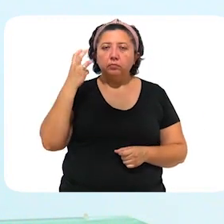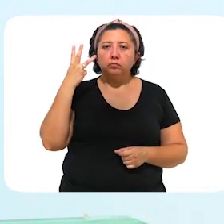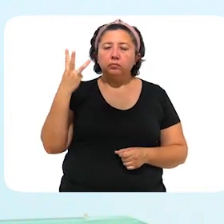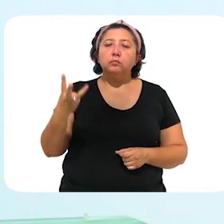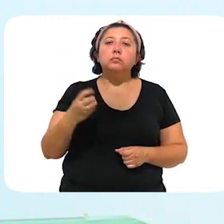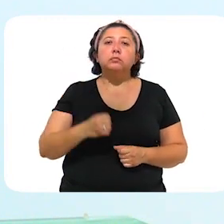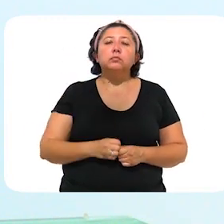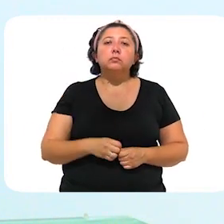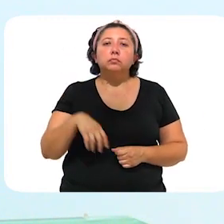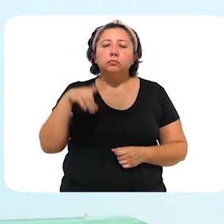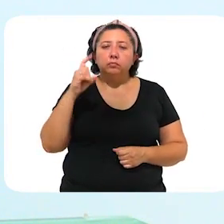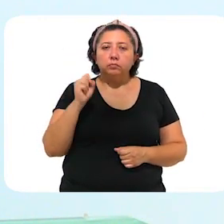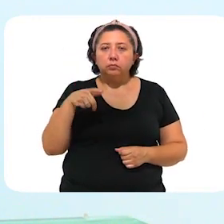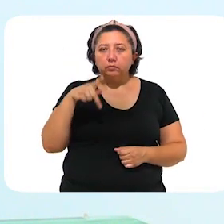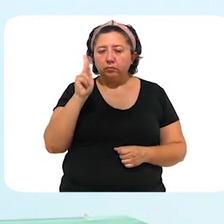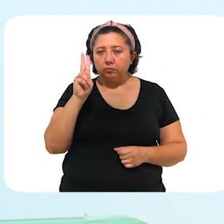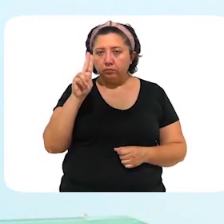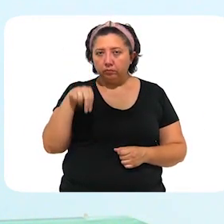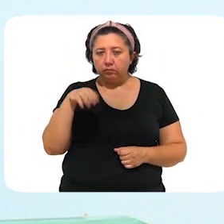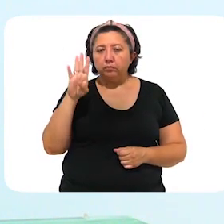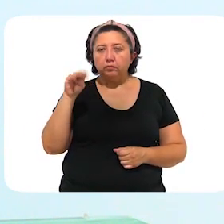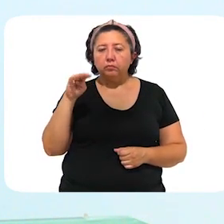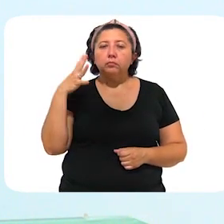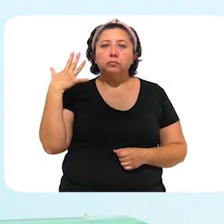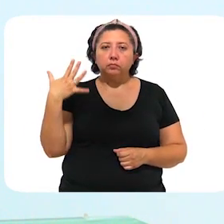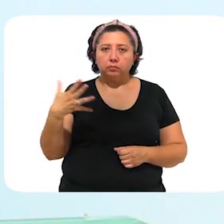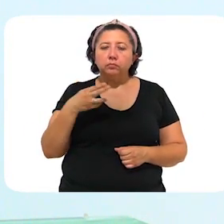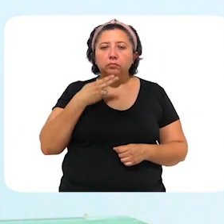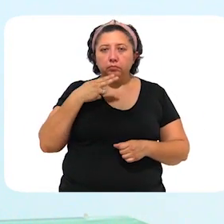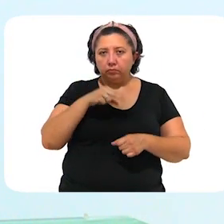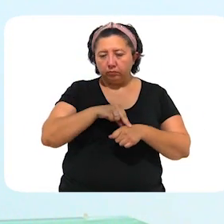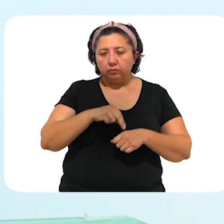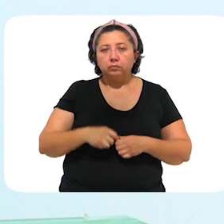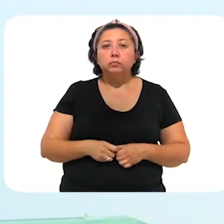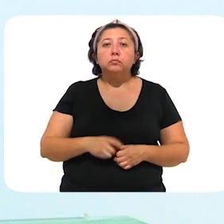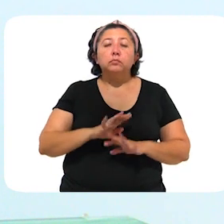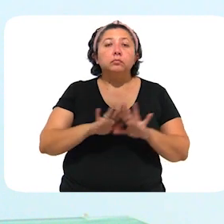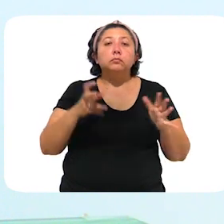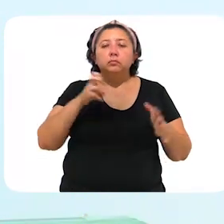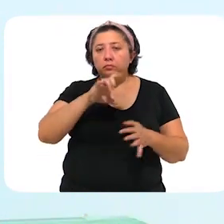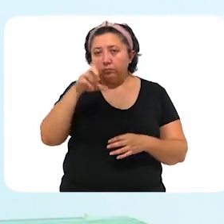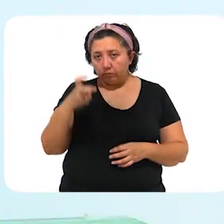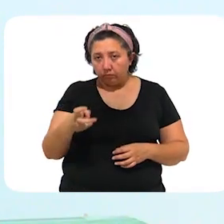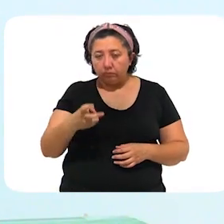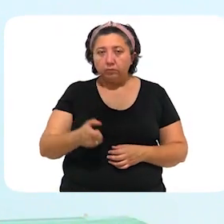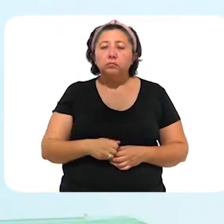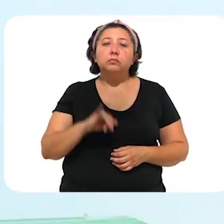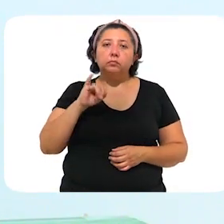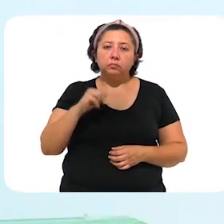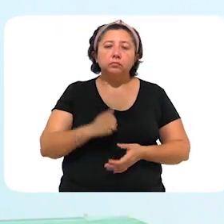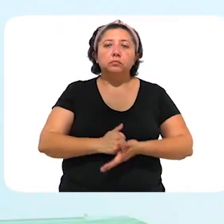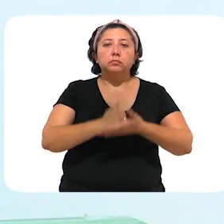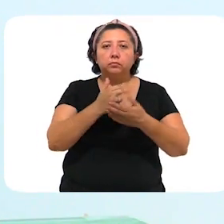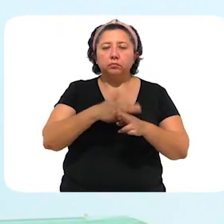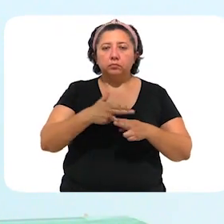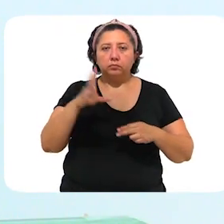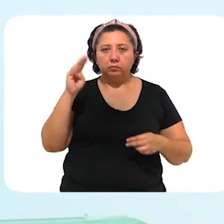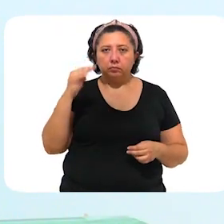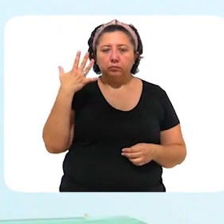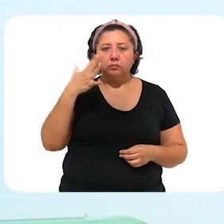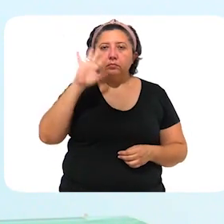tricapa o de uso grado médico como es el caen en 95 ya que ellos tienen una cobertura hasta del